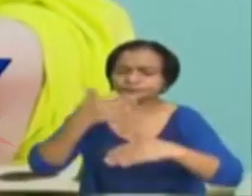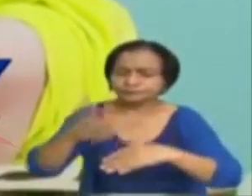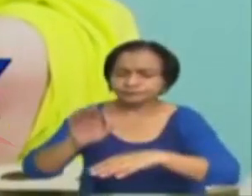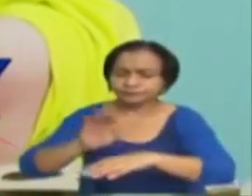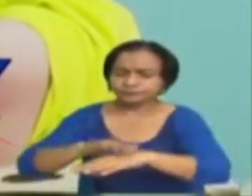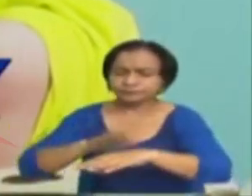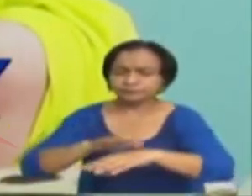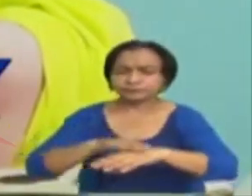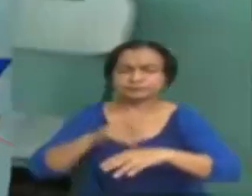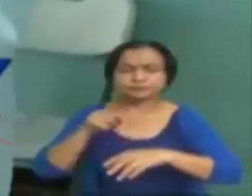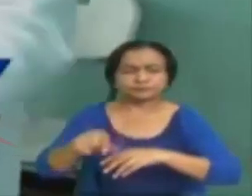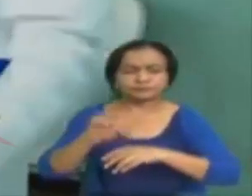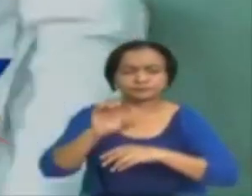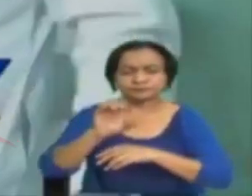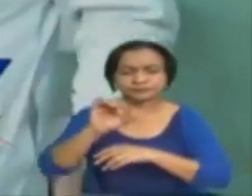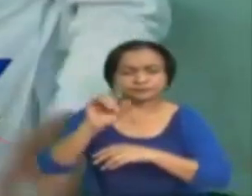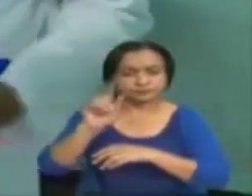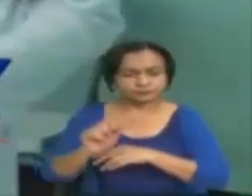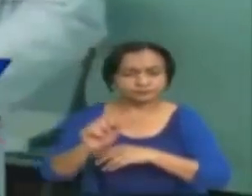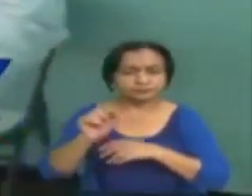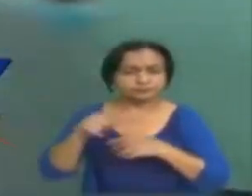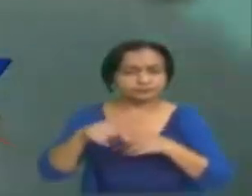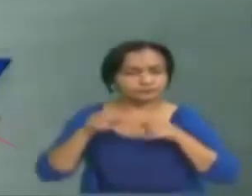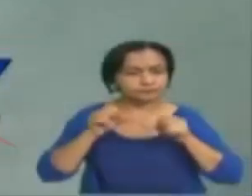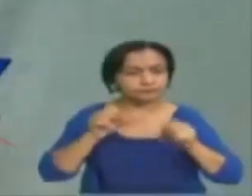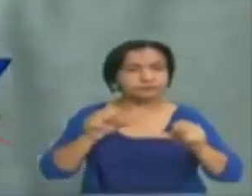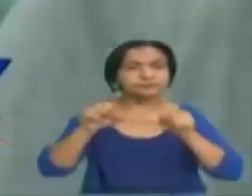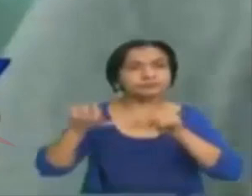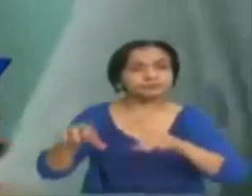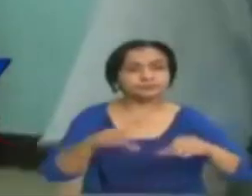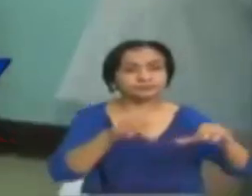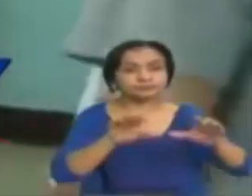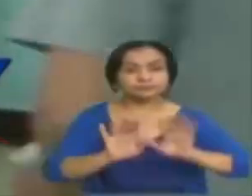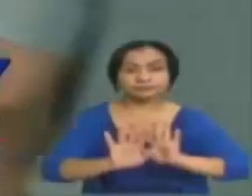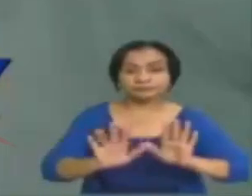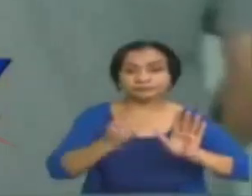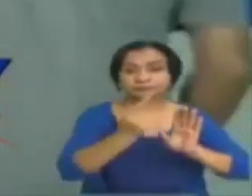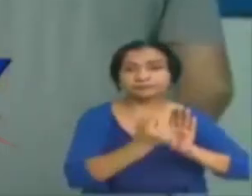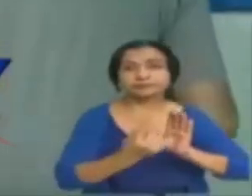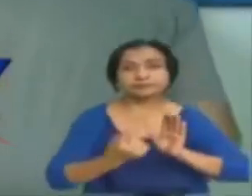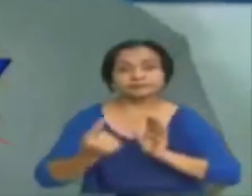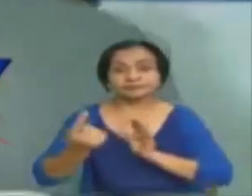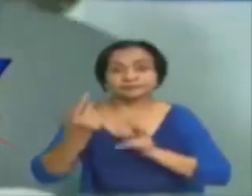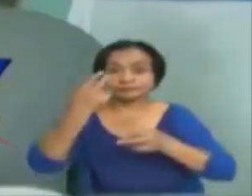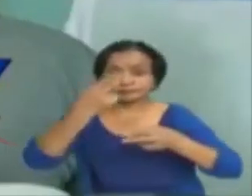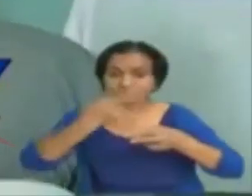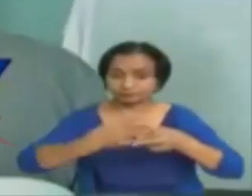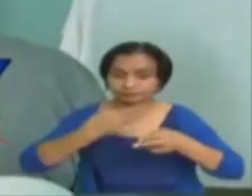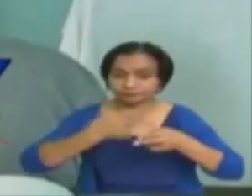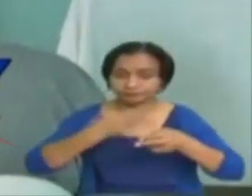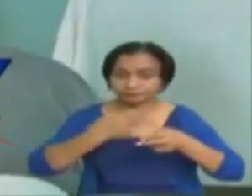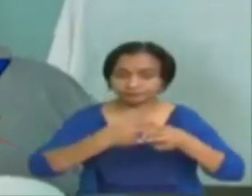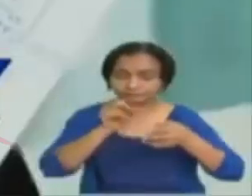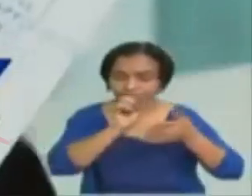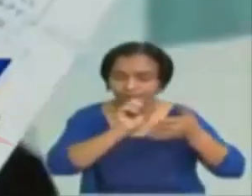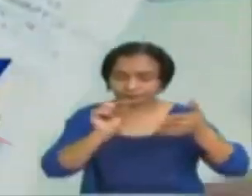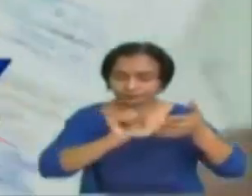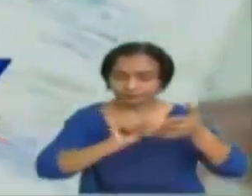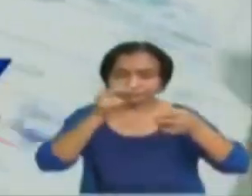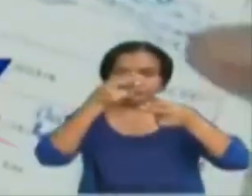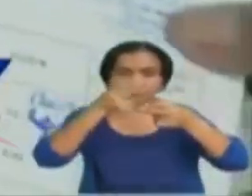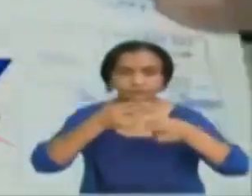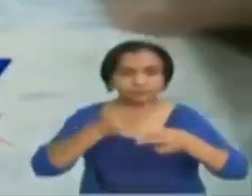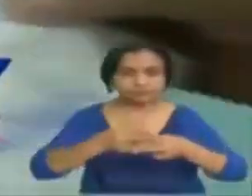especiales a las 7 de la mañana, primera dosis, Chinandega municipio, puesto de salud Augusto